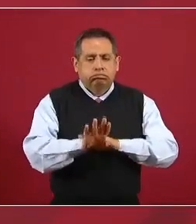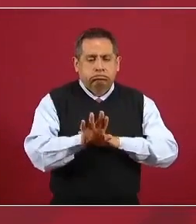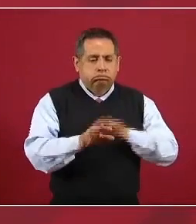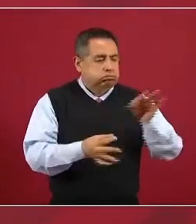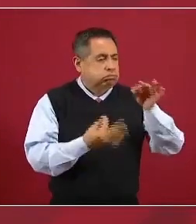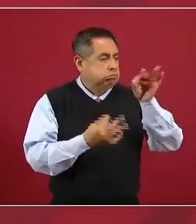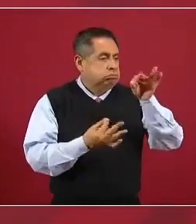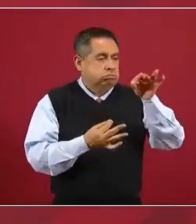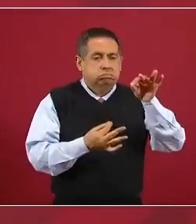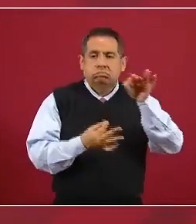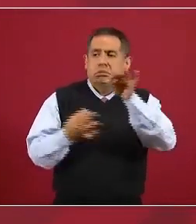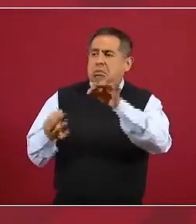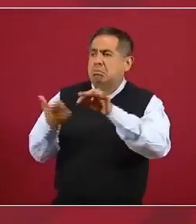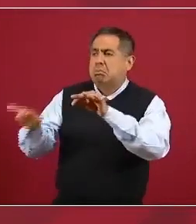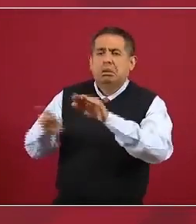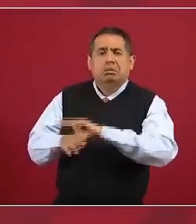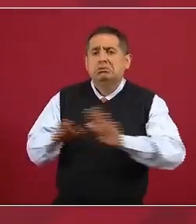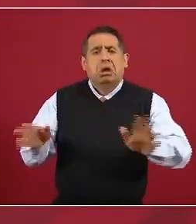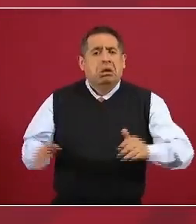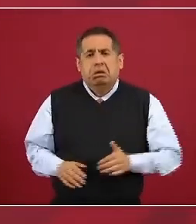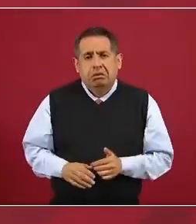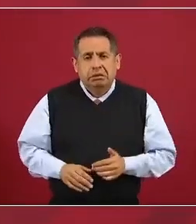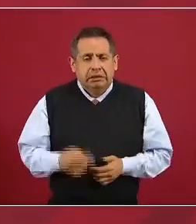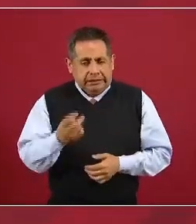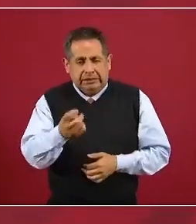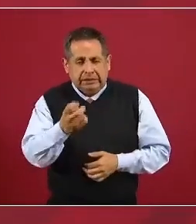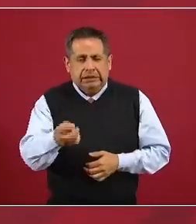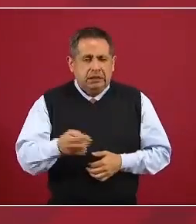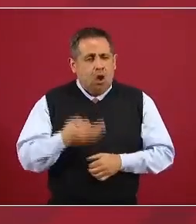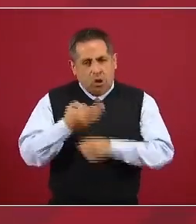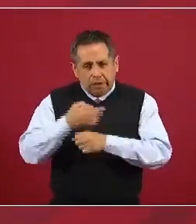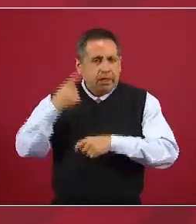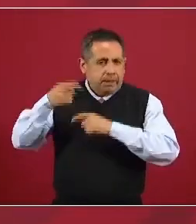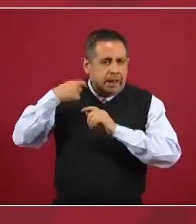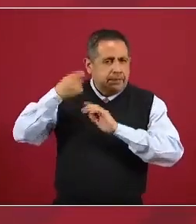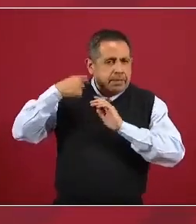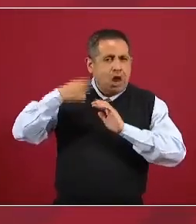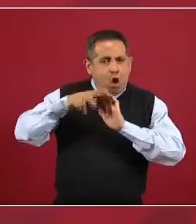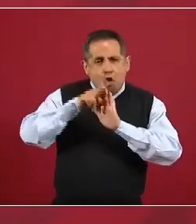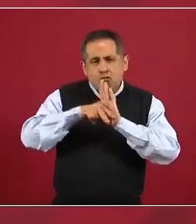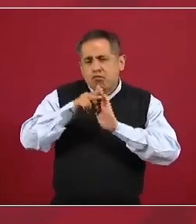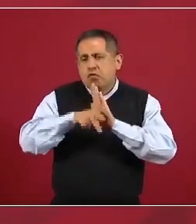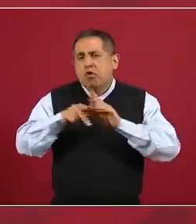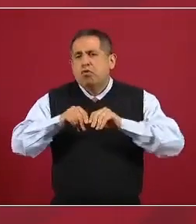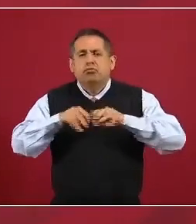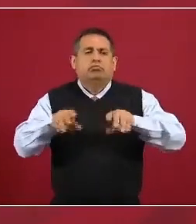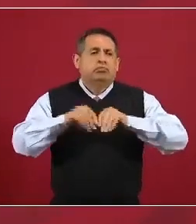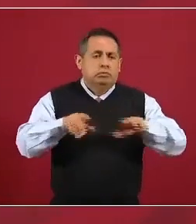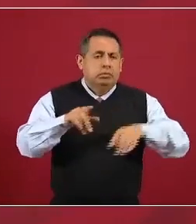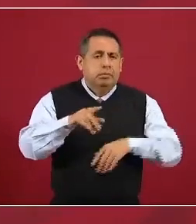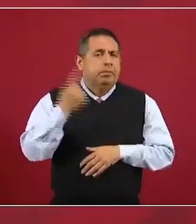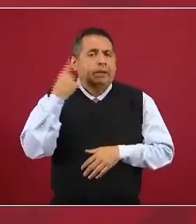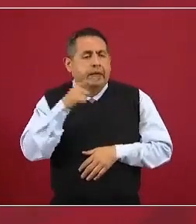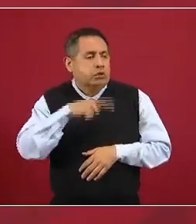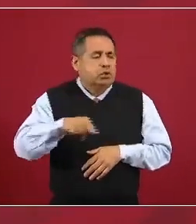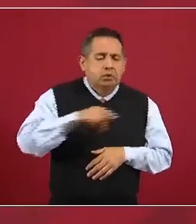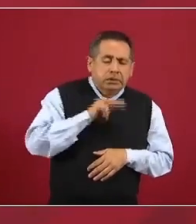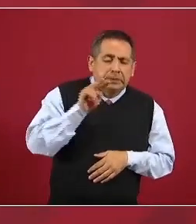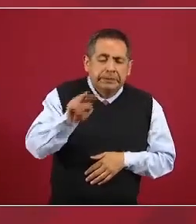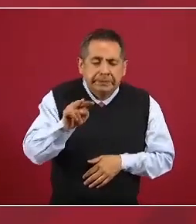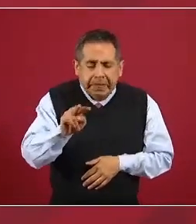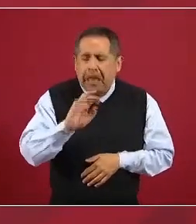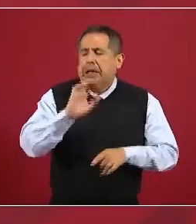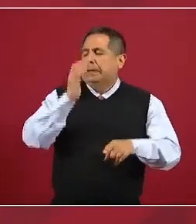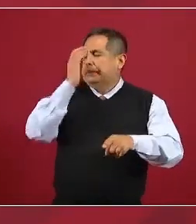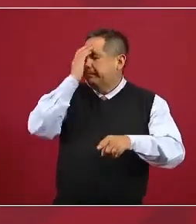poniendo estos videos todos los días de distintas modalidades, de manera que para todos ya sea muy familiar y